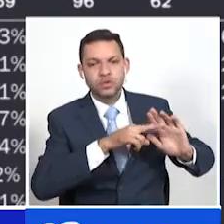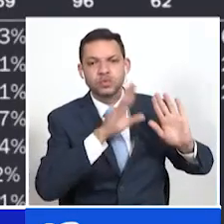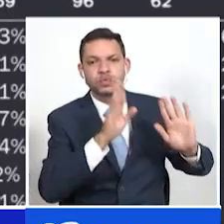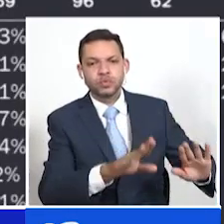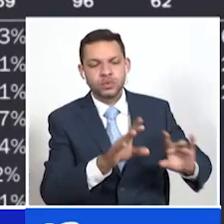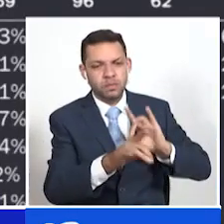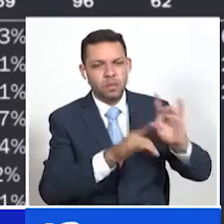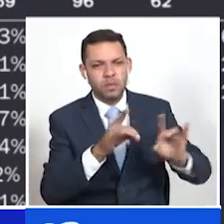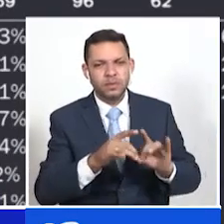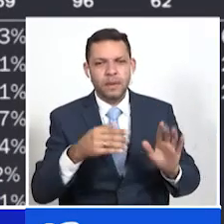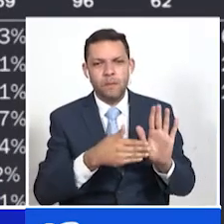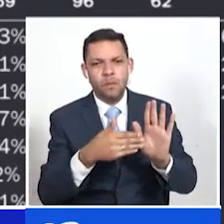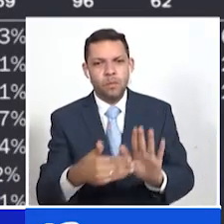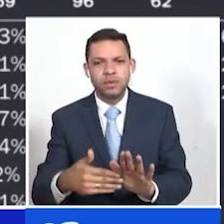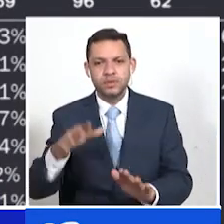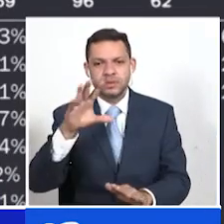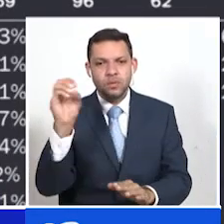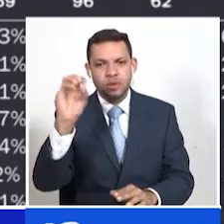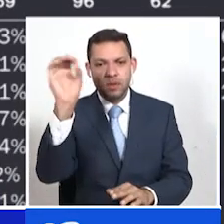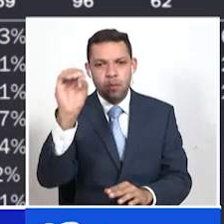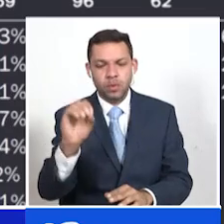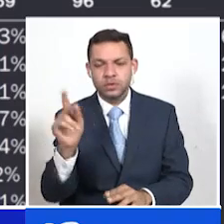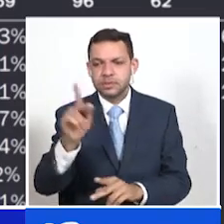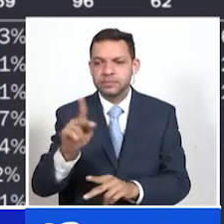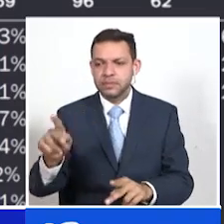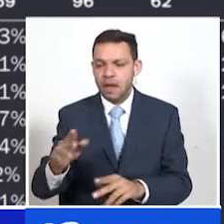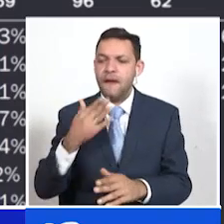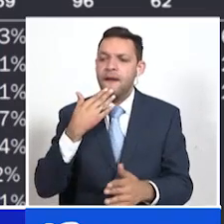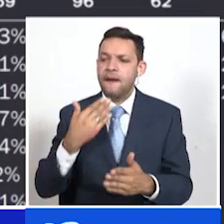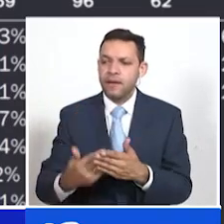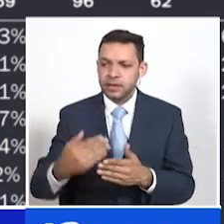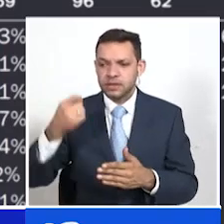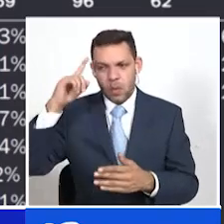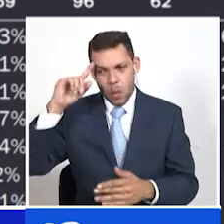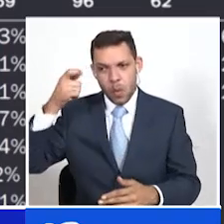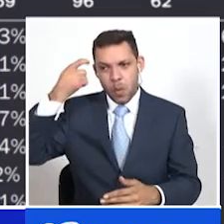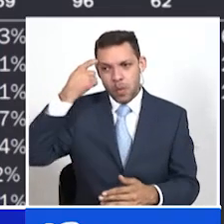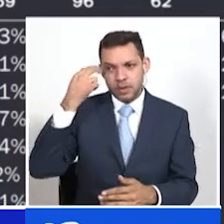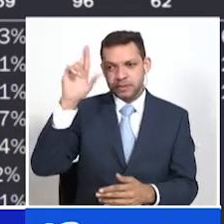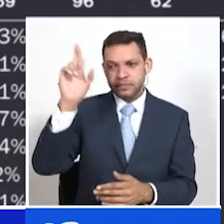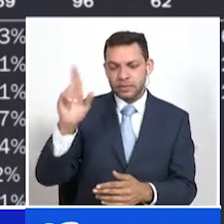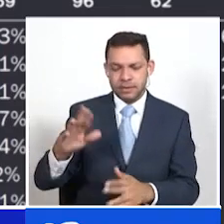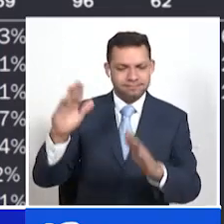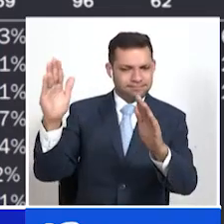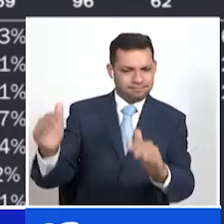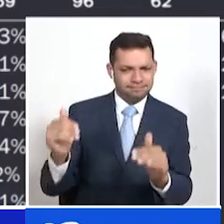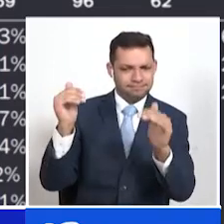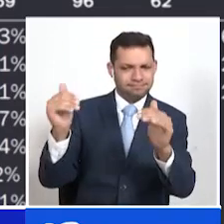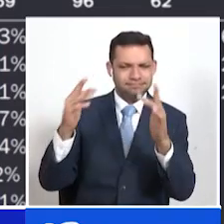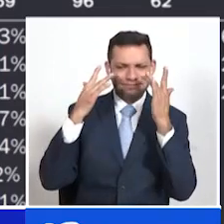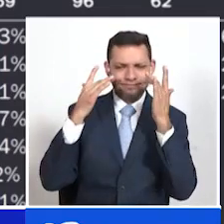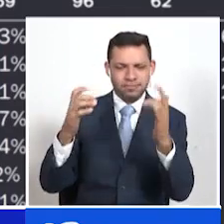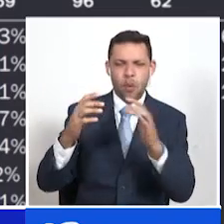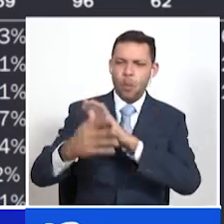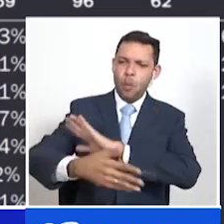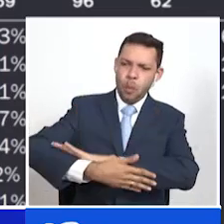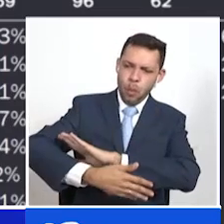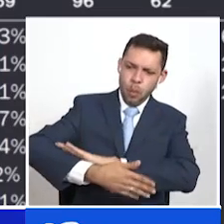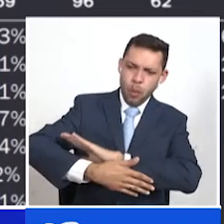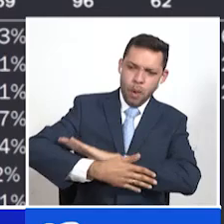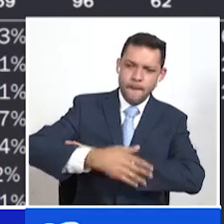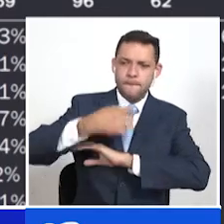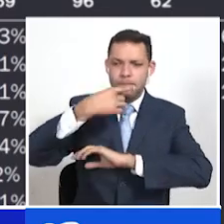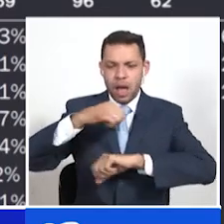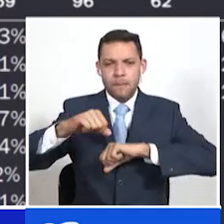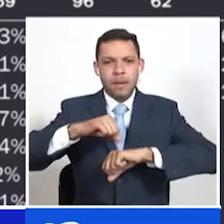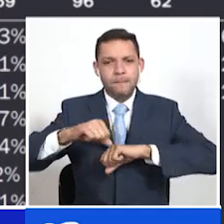un 50% de los pereiranos considera que es gracias a las acciones implementadas por el gobernador de Risaralda que las cosas van por buen